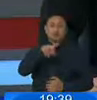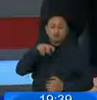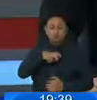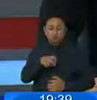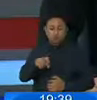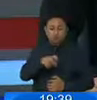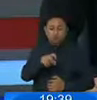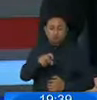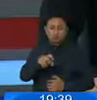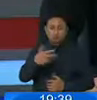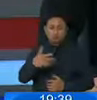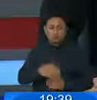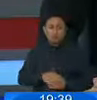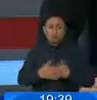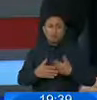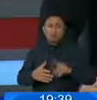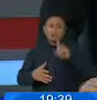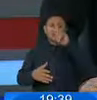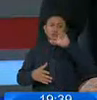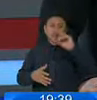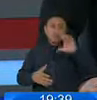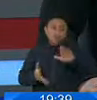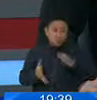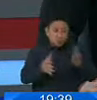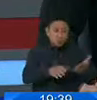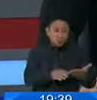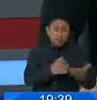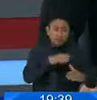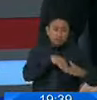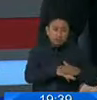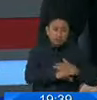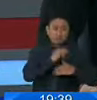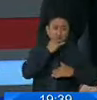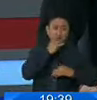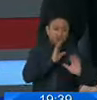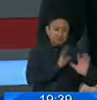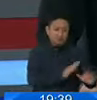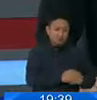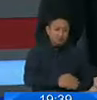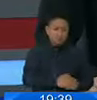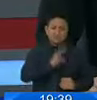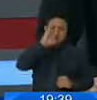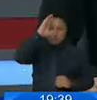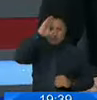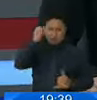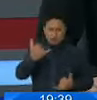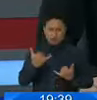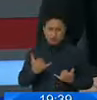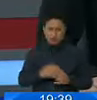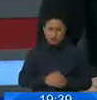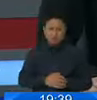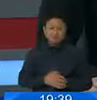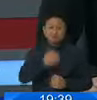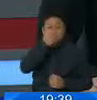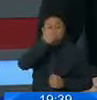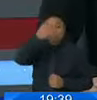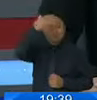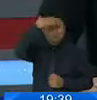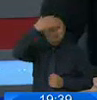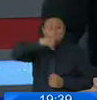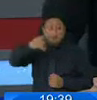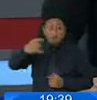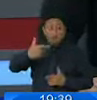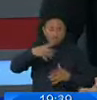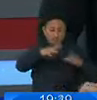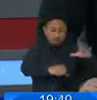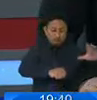vivas y más de 100 serpientes muertas en conserva y congeladas fueron decomisadas durante un operativo realizado en la parroquia San Jacinto en